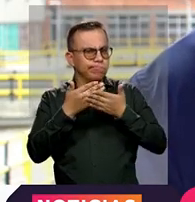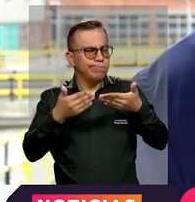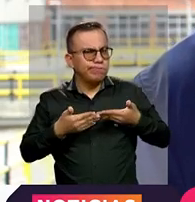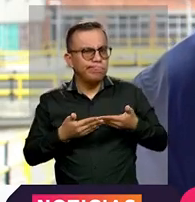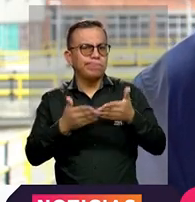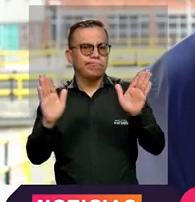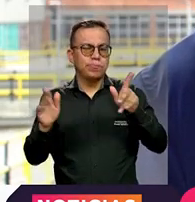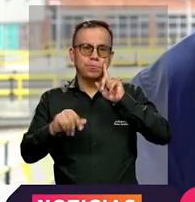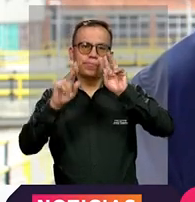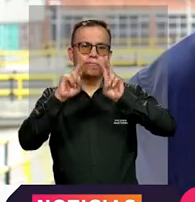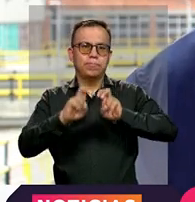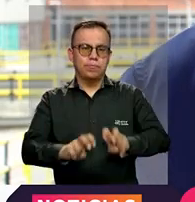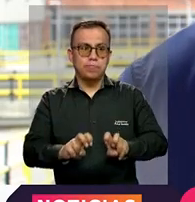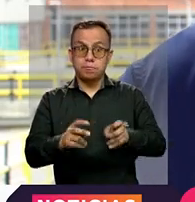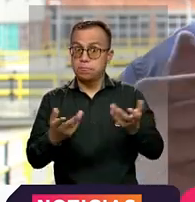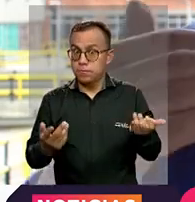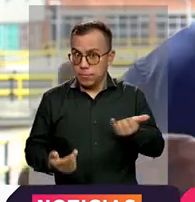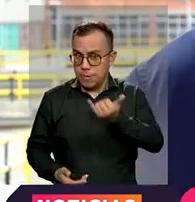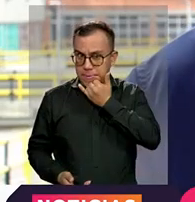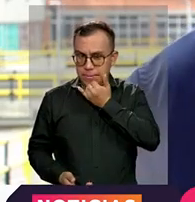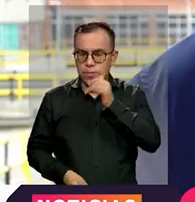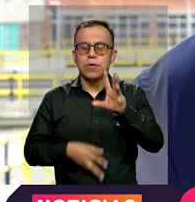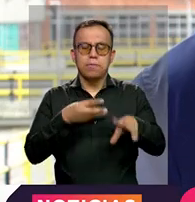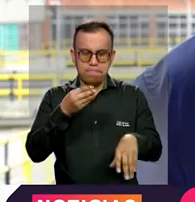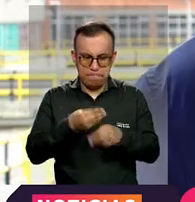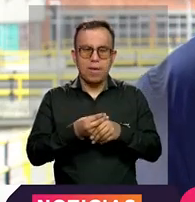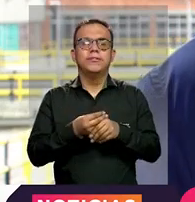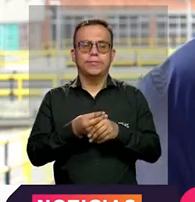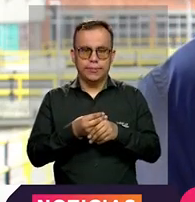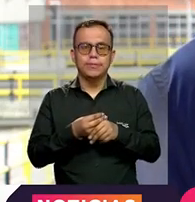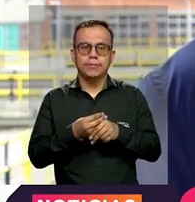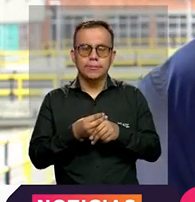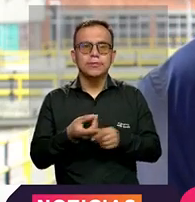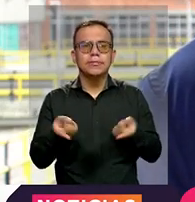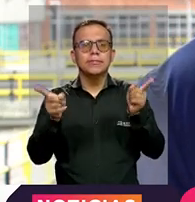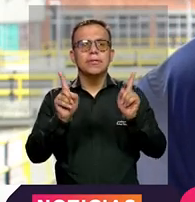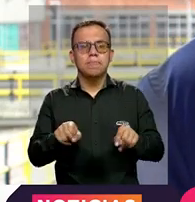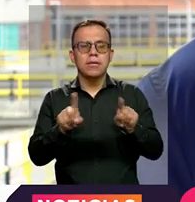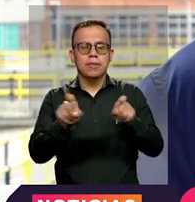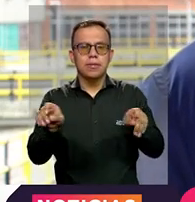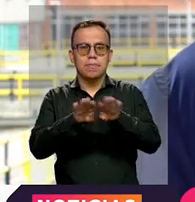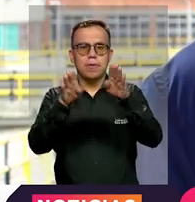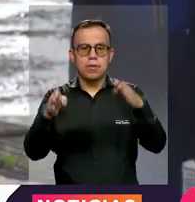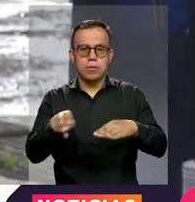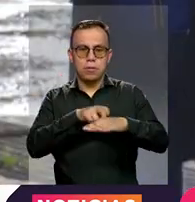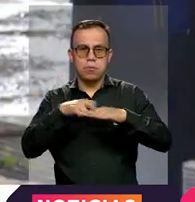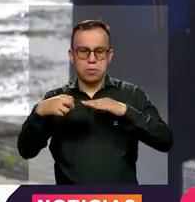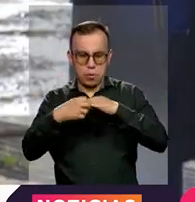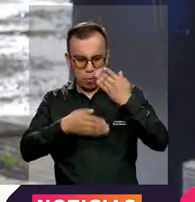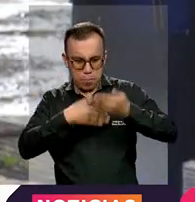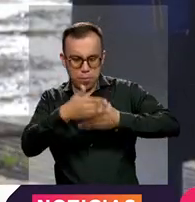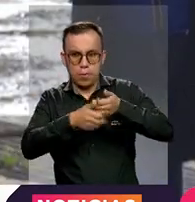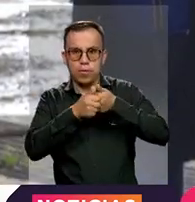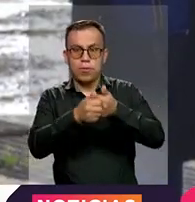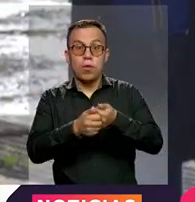una indagación preliminar? Adicionalmente a eso, haremos una mesa de seguimiento. La